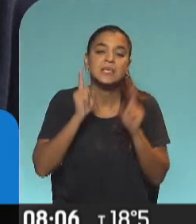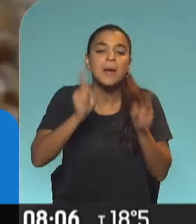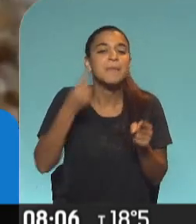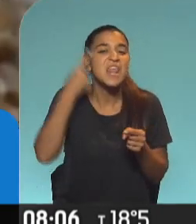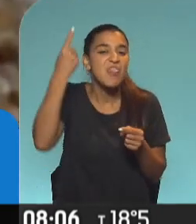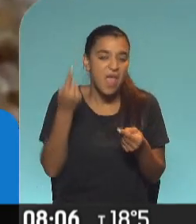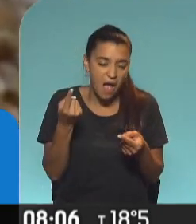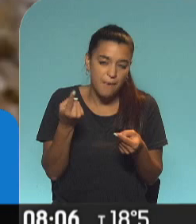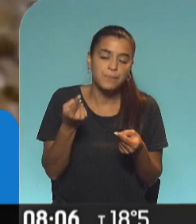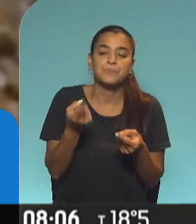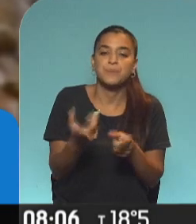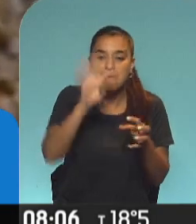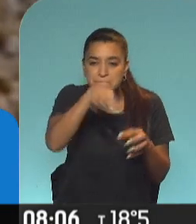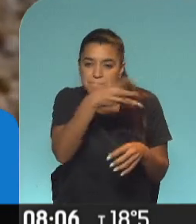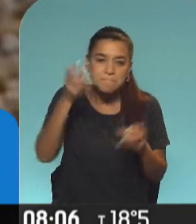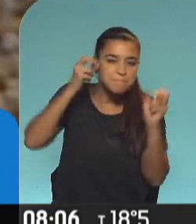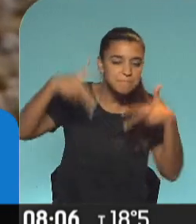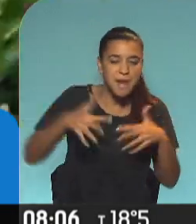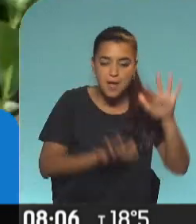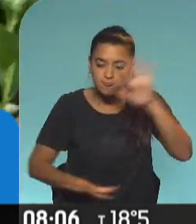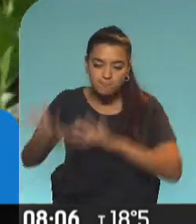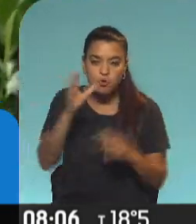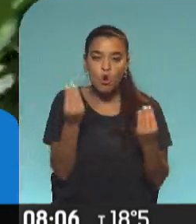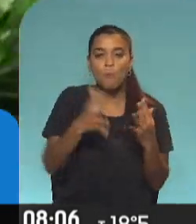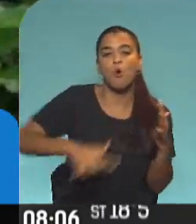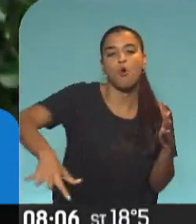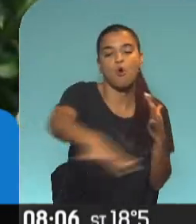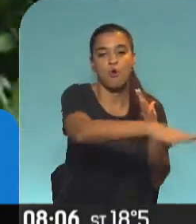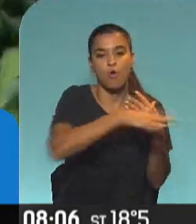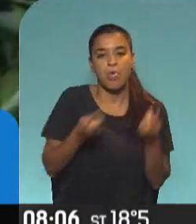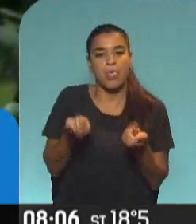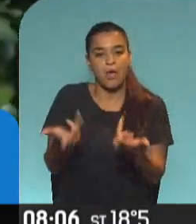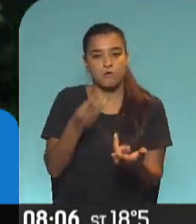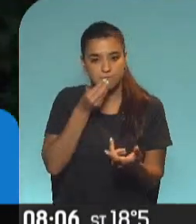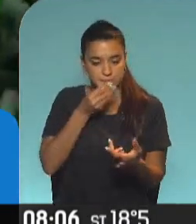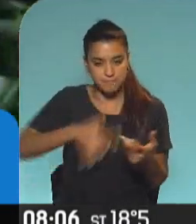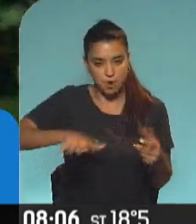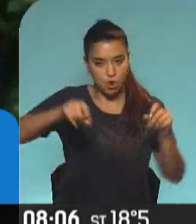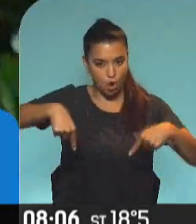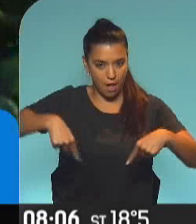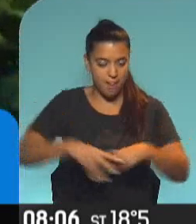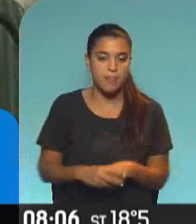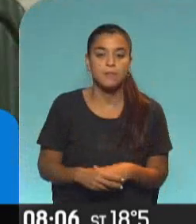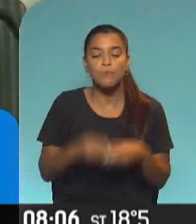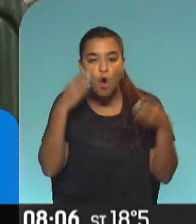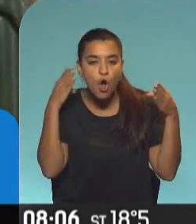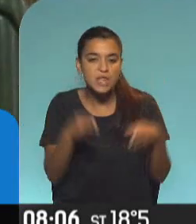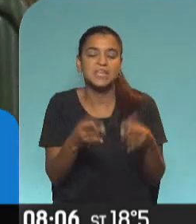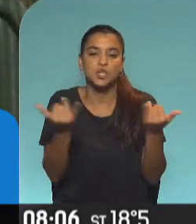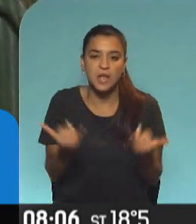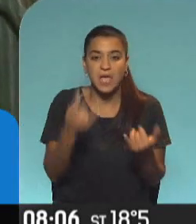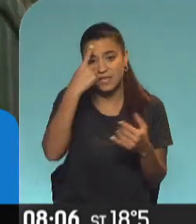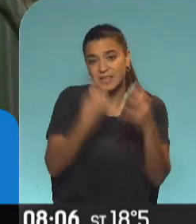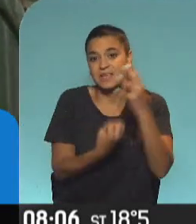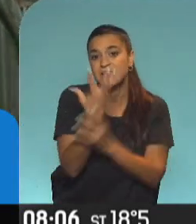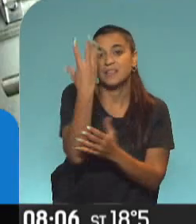idea es planificar territorialmente el abastecimiento local. Tiene como una orientación en la creación de